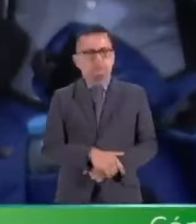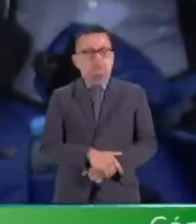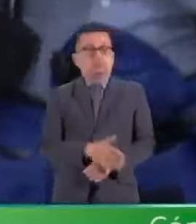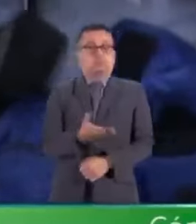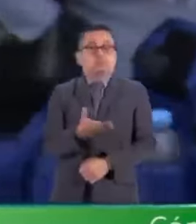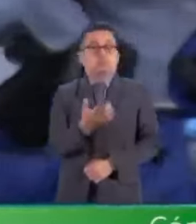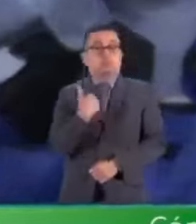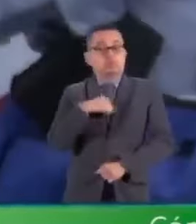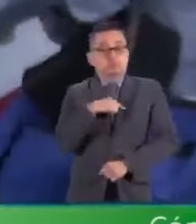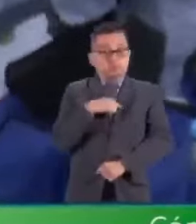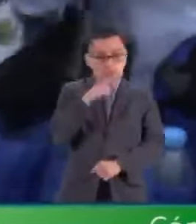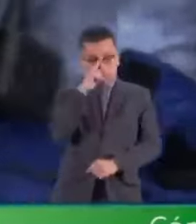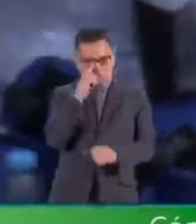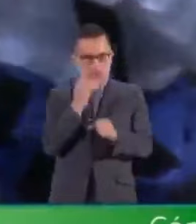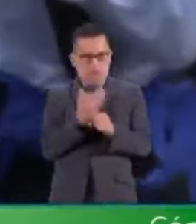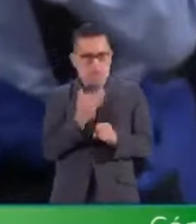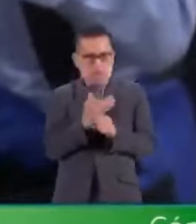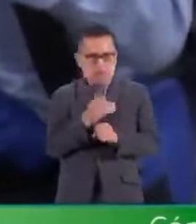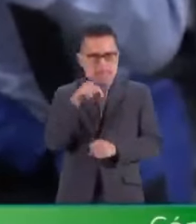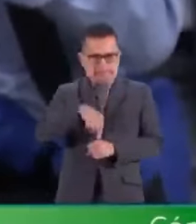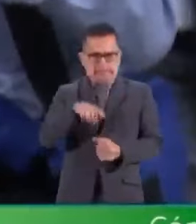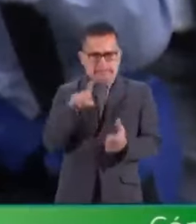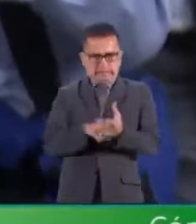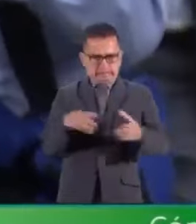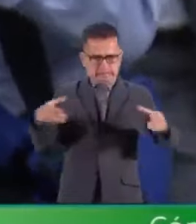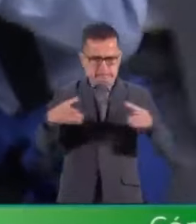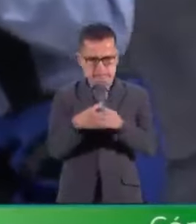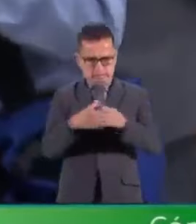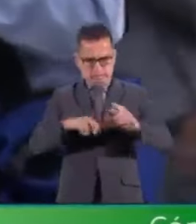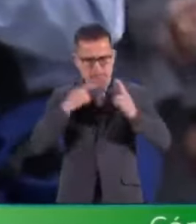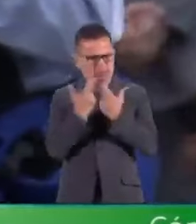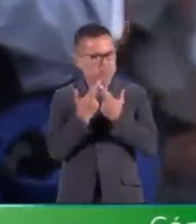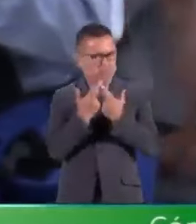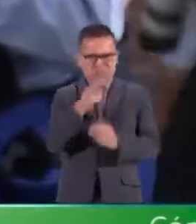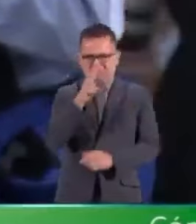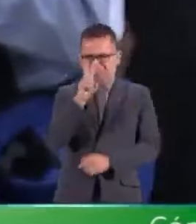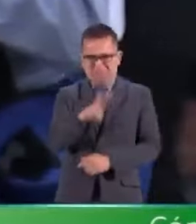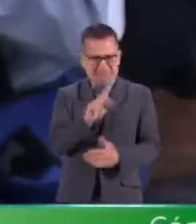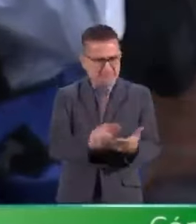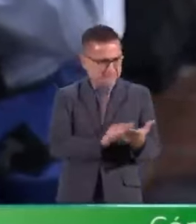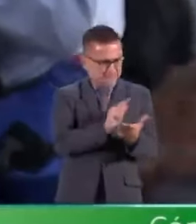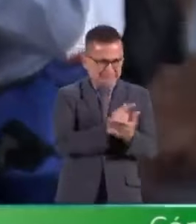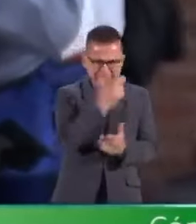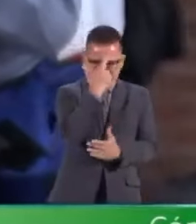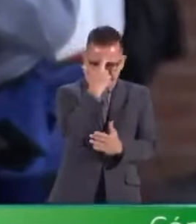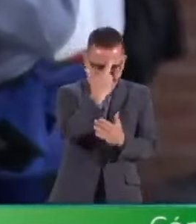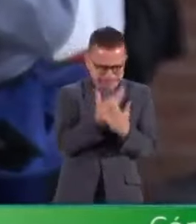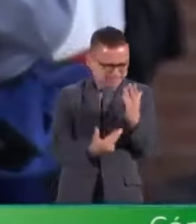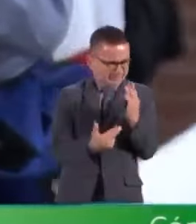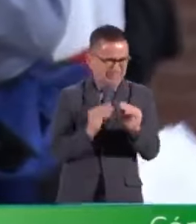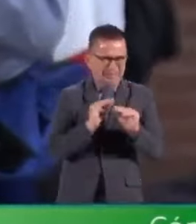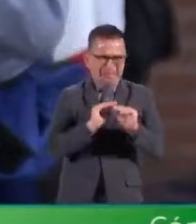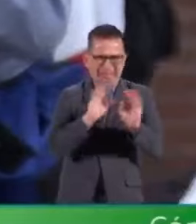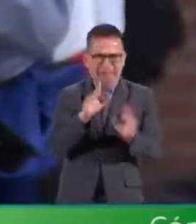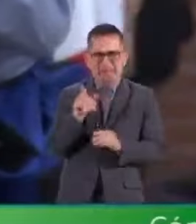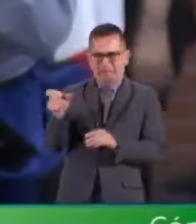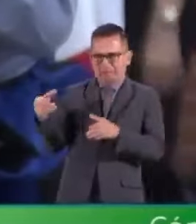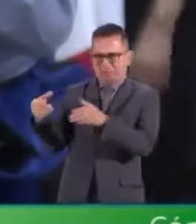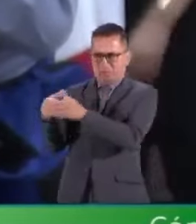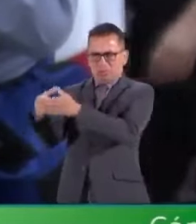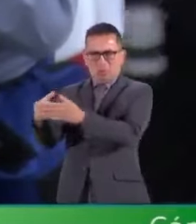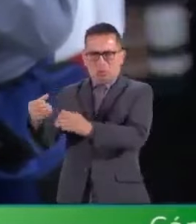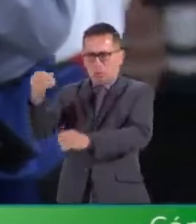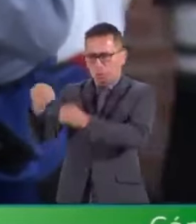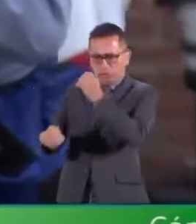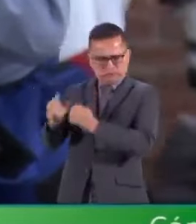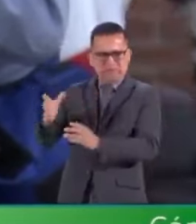procedimiento absoluta y resueltamente ilegal ante juzgados de distrito, hemos impugnado ya